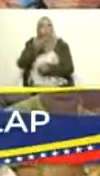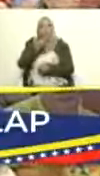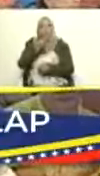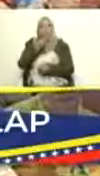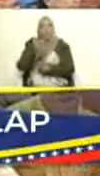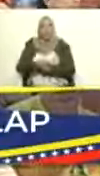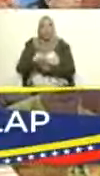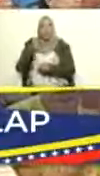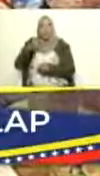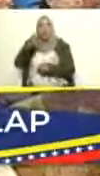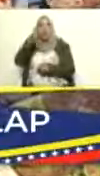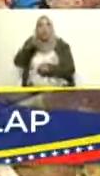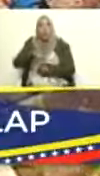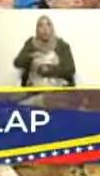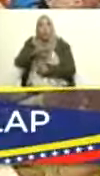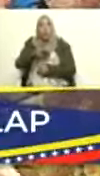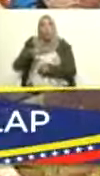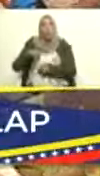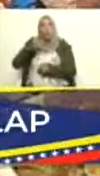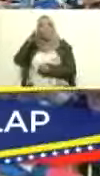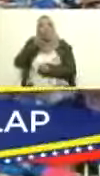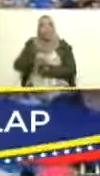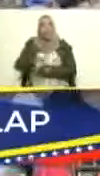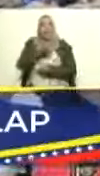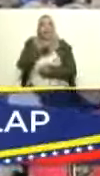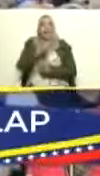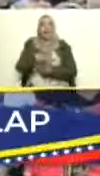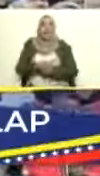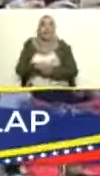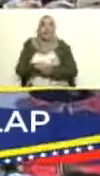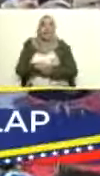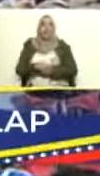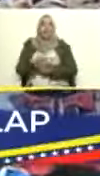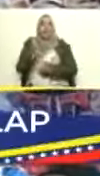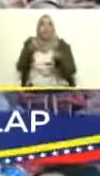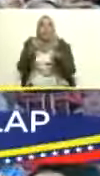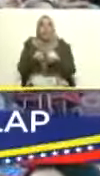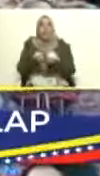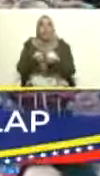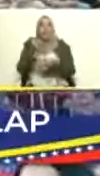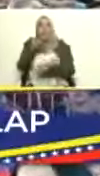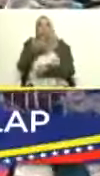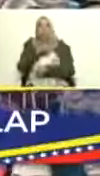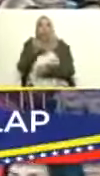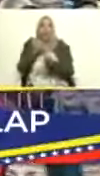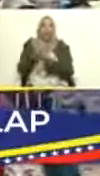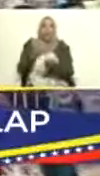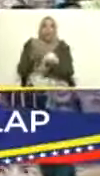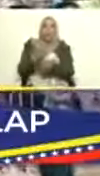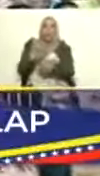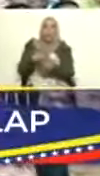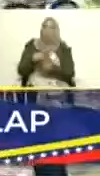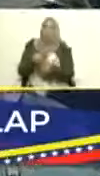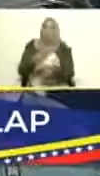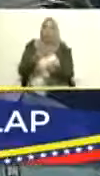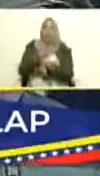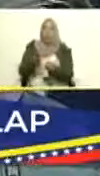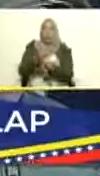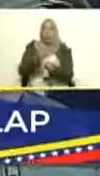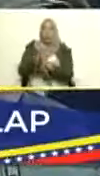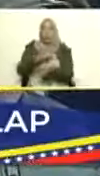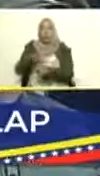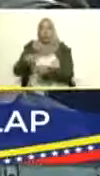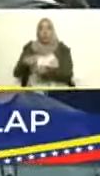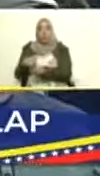un solo pueblo hermano, llenos de humanismo, porque aquí no hay otro interés que el humanismo, y